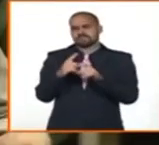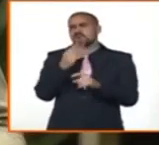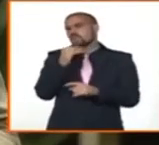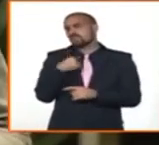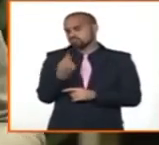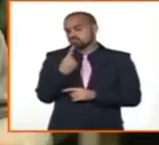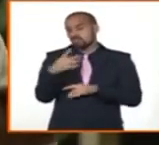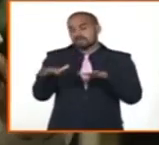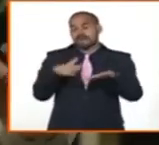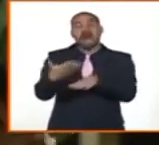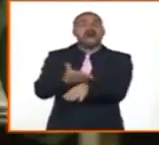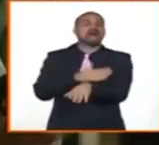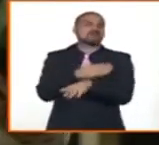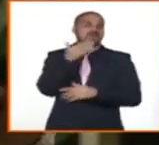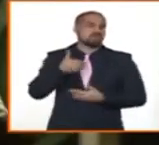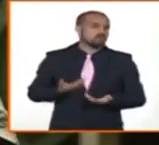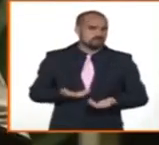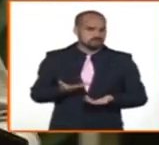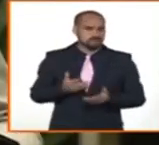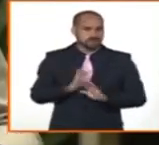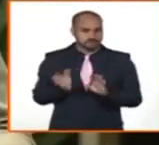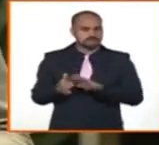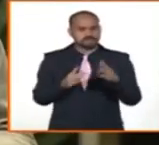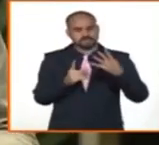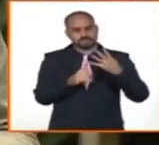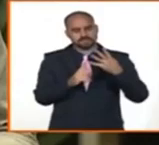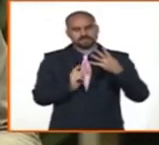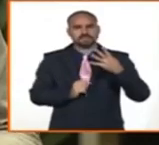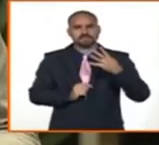escenario? Y voy al cuarto punto, para ser sintético.